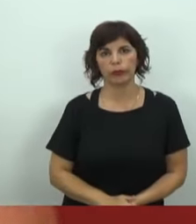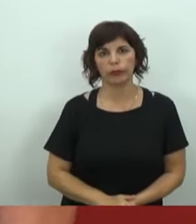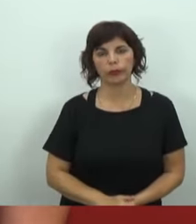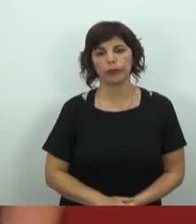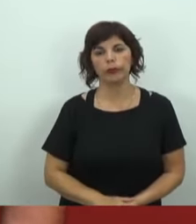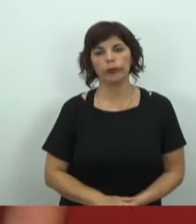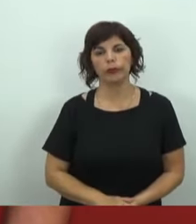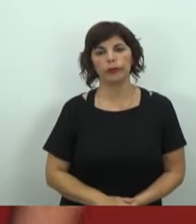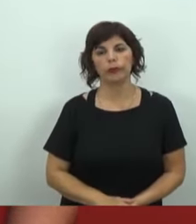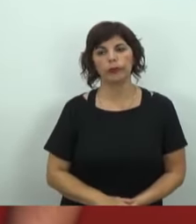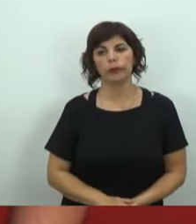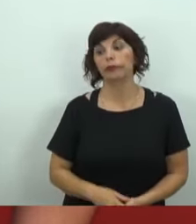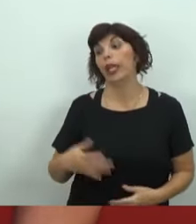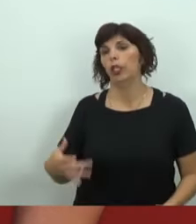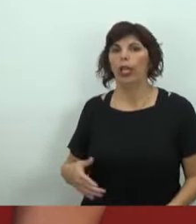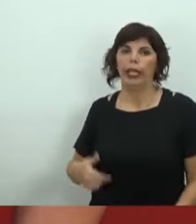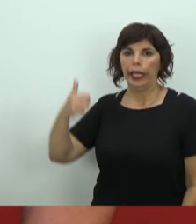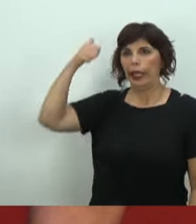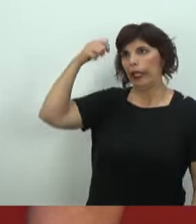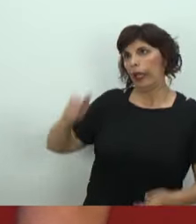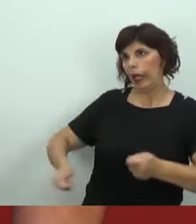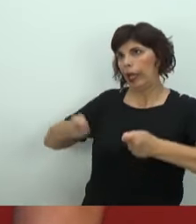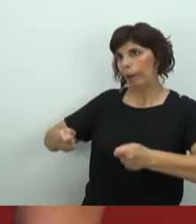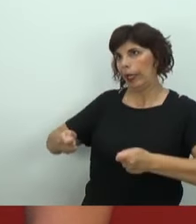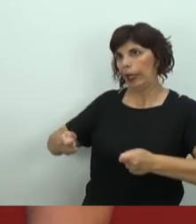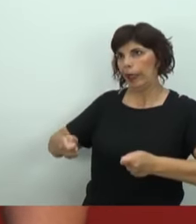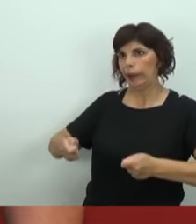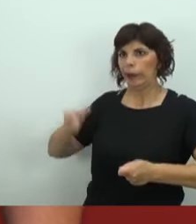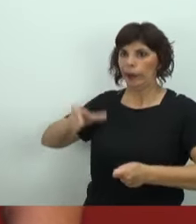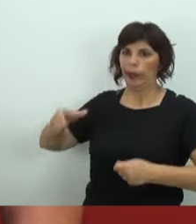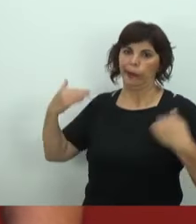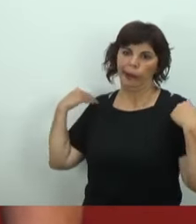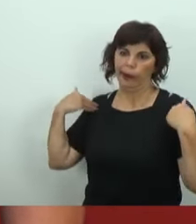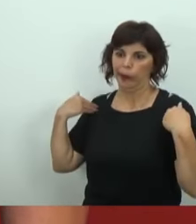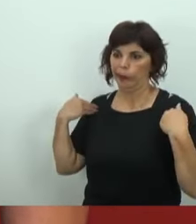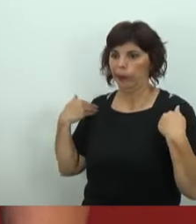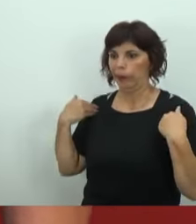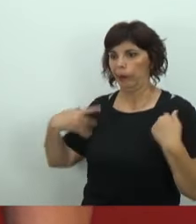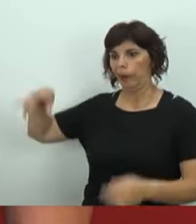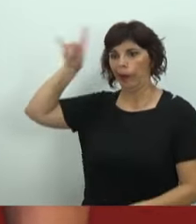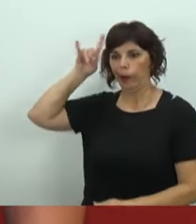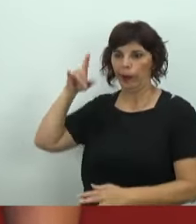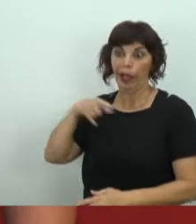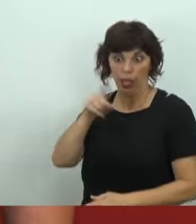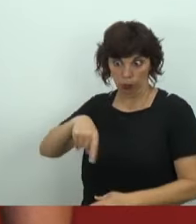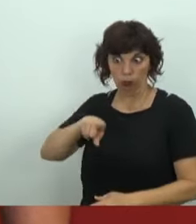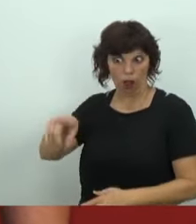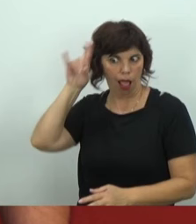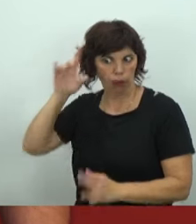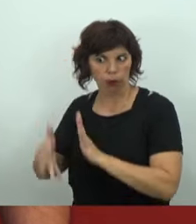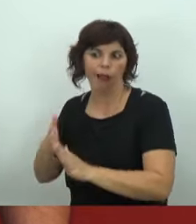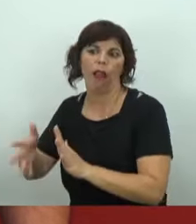Y entonces empezaron a hablar con ese demonio. Y nada, y nada. Y el demonio, que dale que te pego, no salía. Nada.